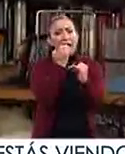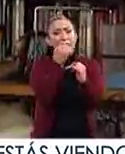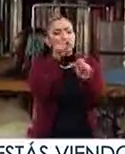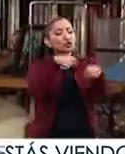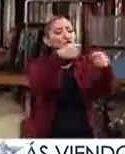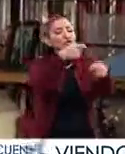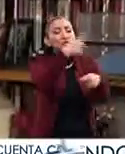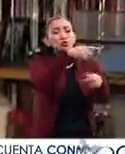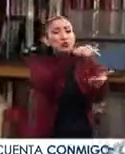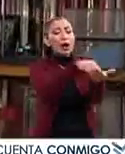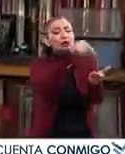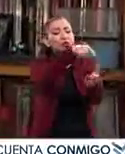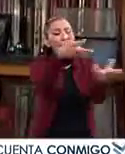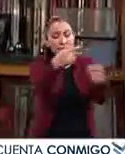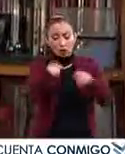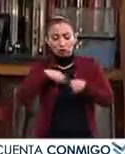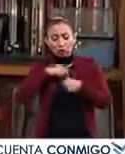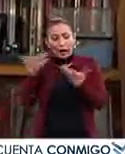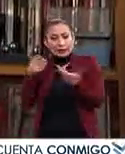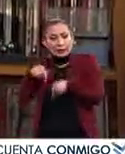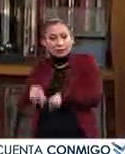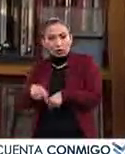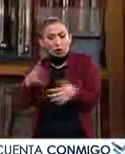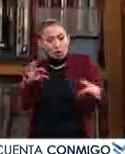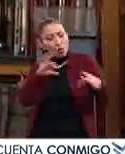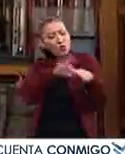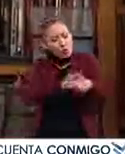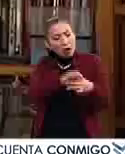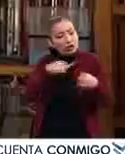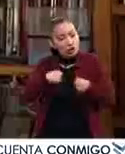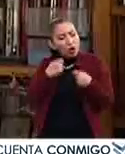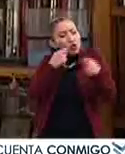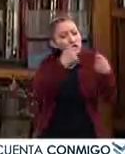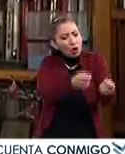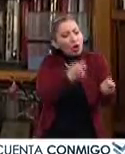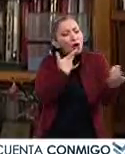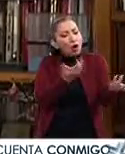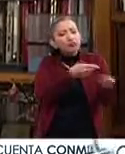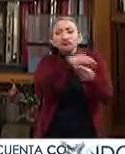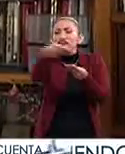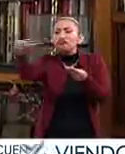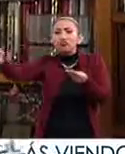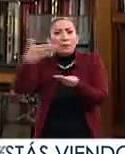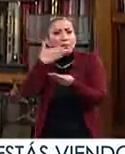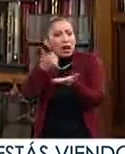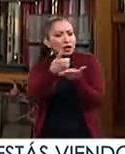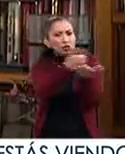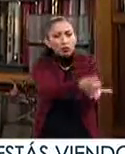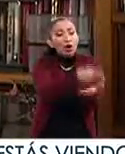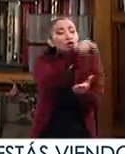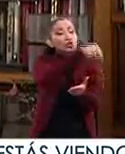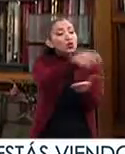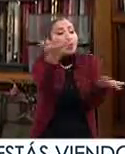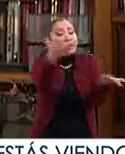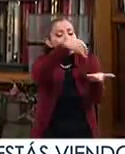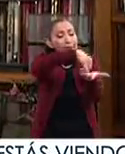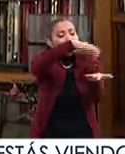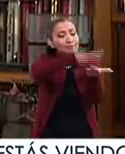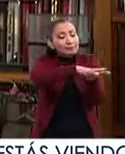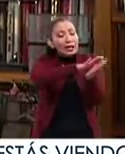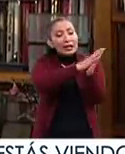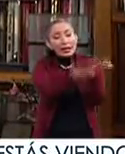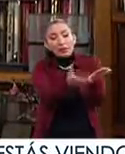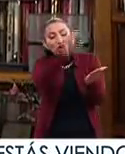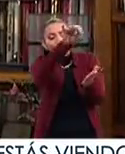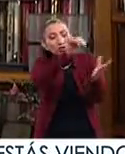Este es tu espacio, el nuestro es este. Vamos a jugar juntos. Yo te ofrezco una red de distribución muy buena. Tú editas los libros de